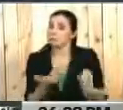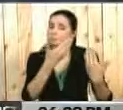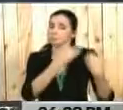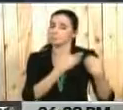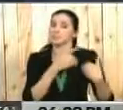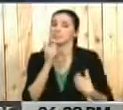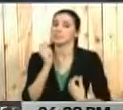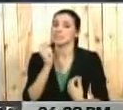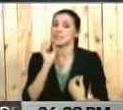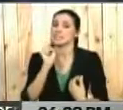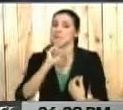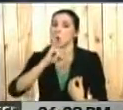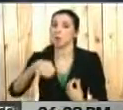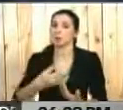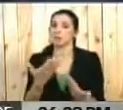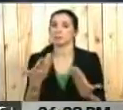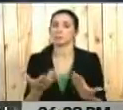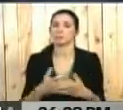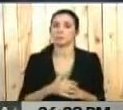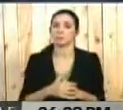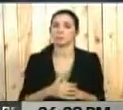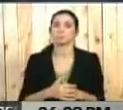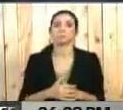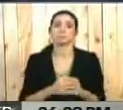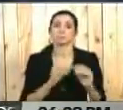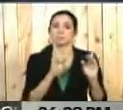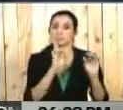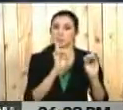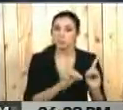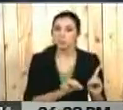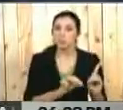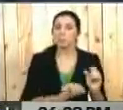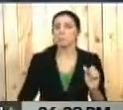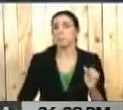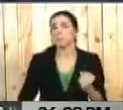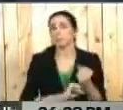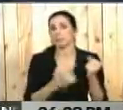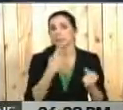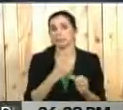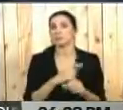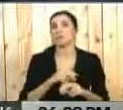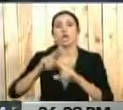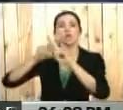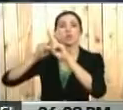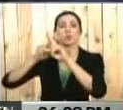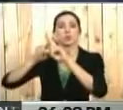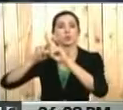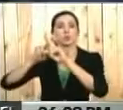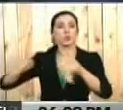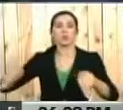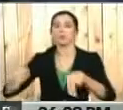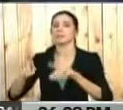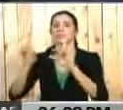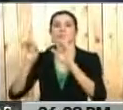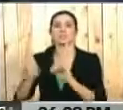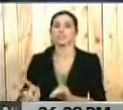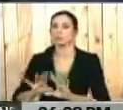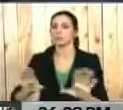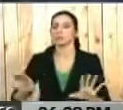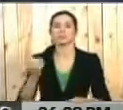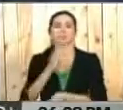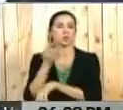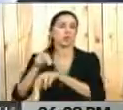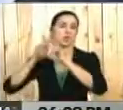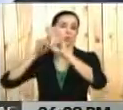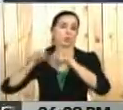Justicia complementar a su decisión, donde declara la nulidad absoluta de las decisiones de la